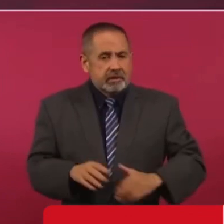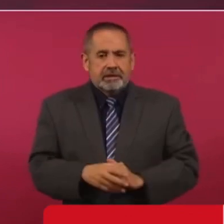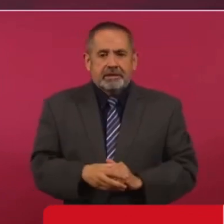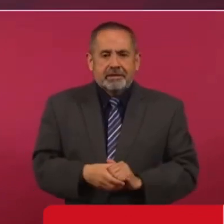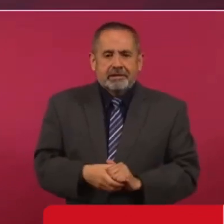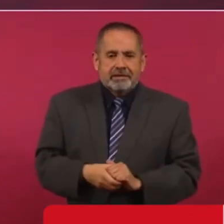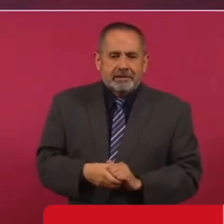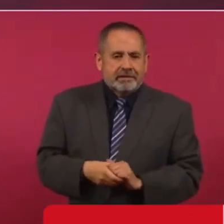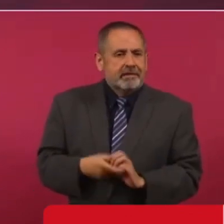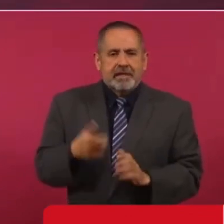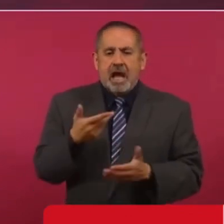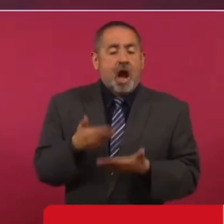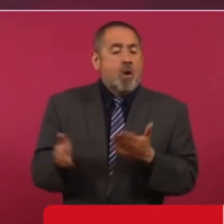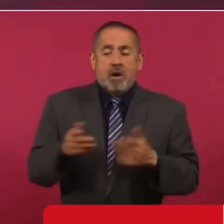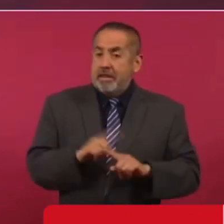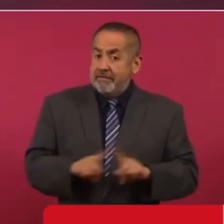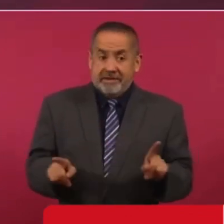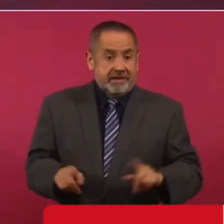Entonces, ahora,